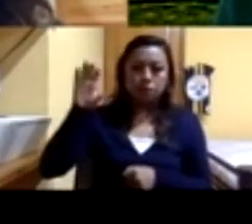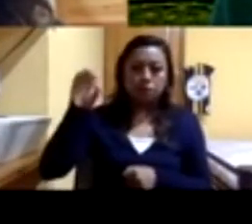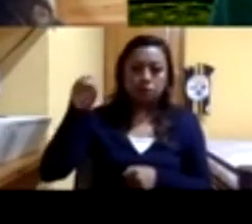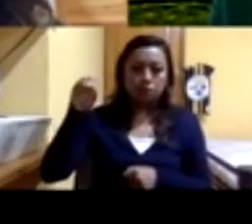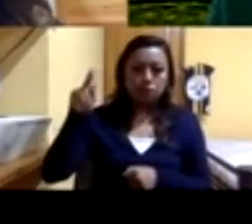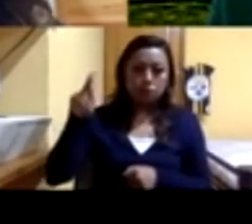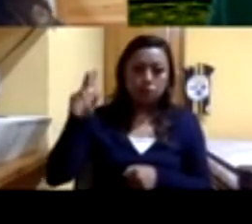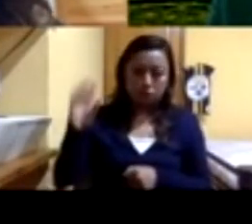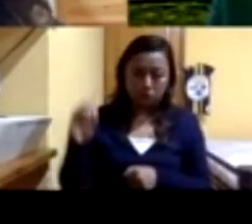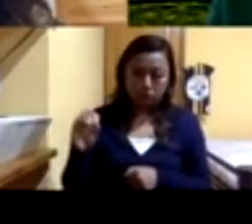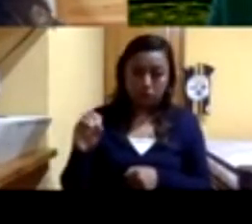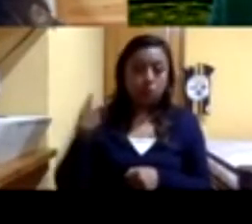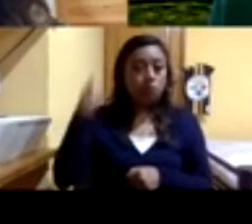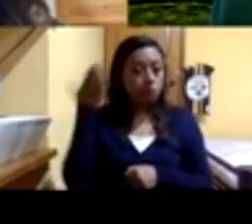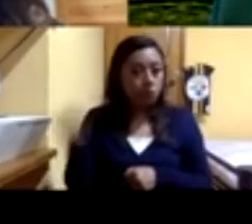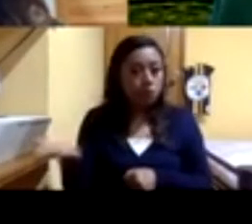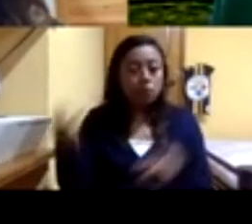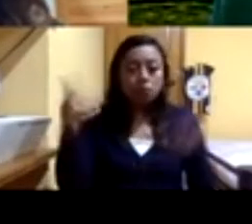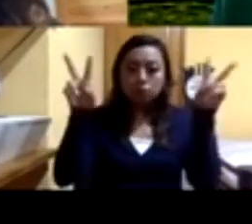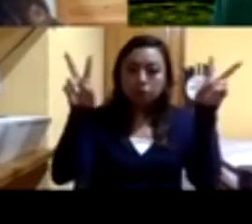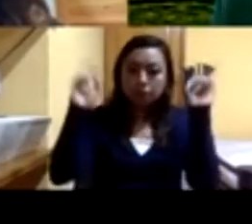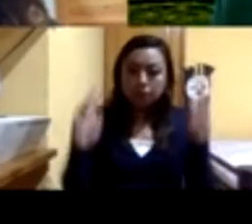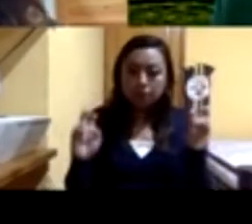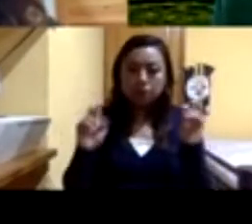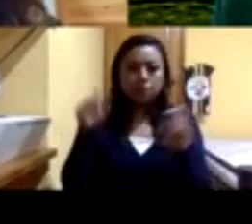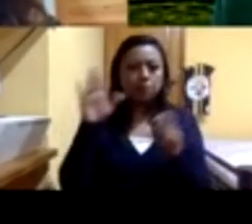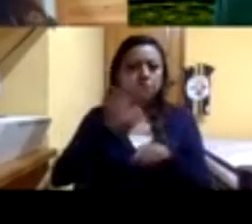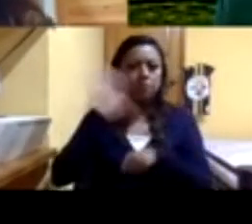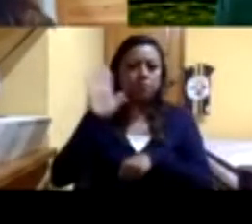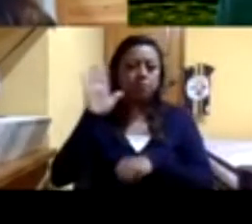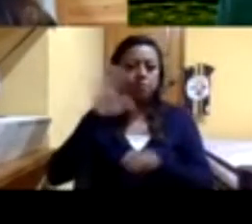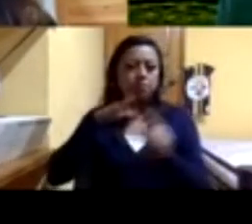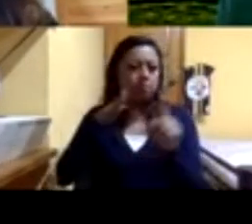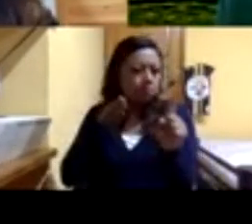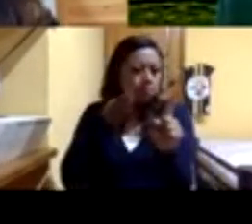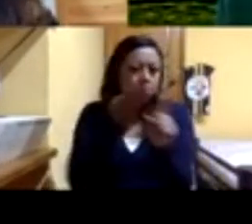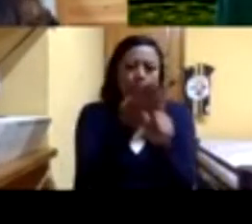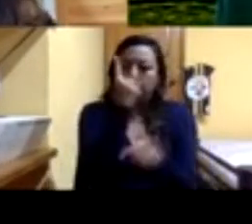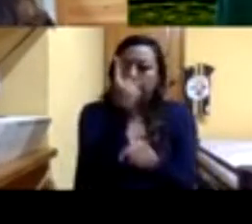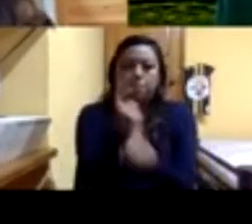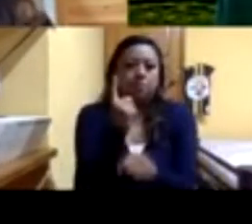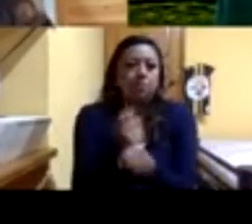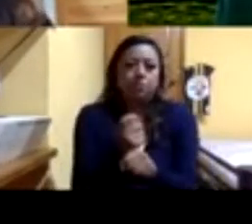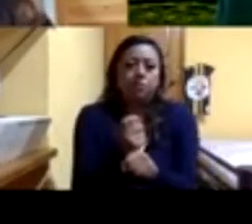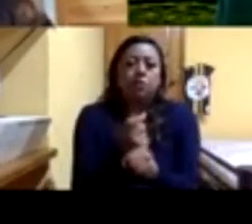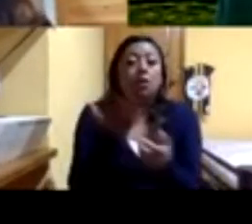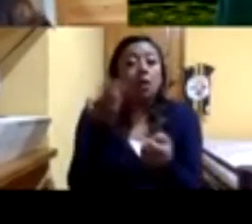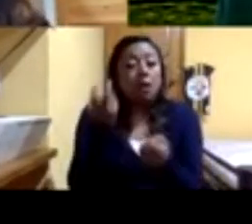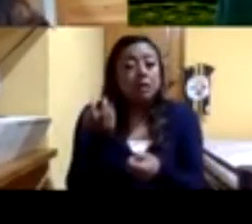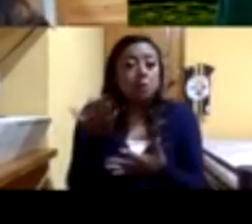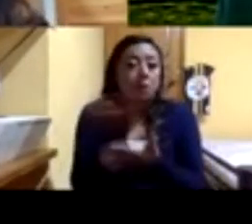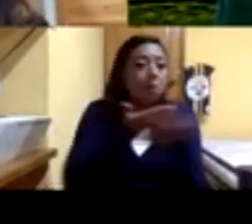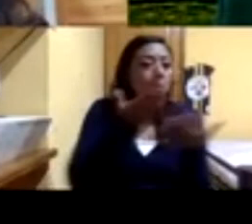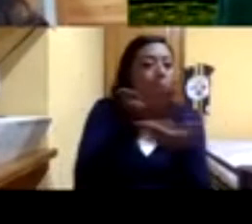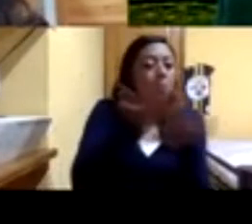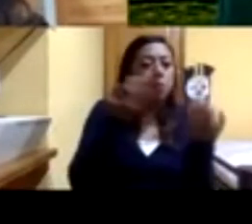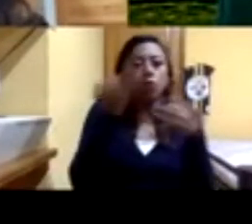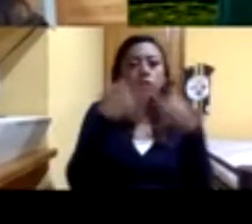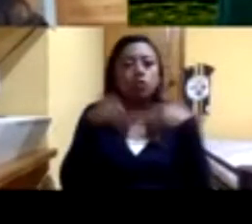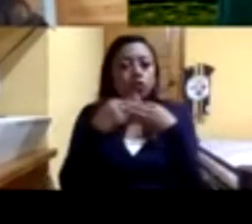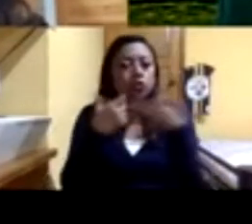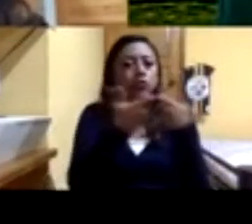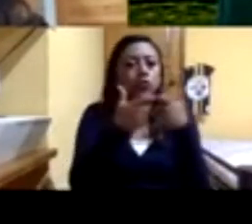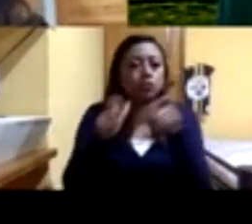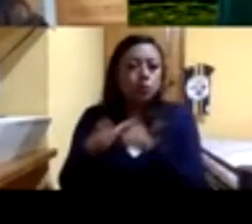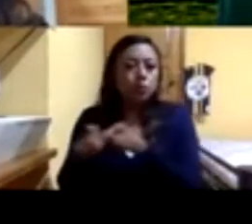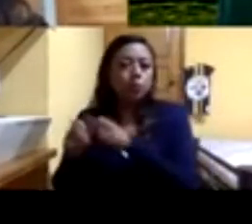este tema como una de sus prioridades que hemos compartido con los diversos grupos parlamentarios. Y bueno, pues que sea